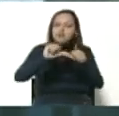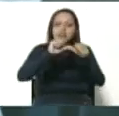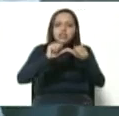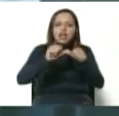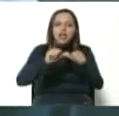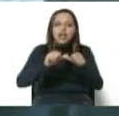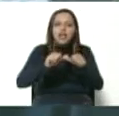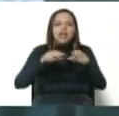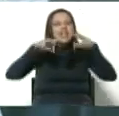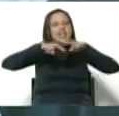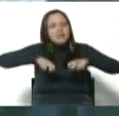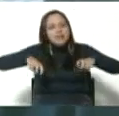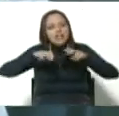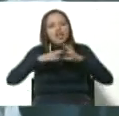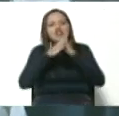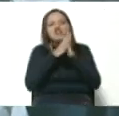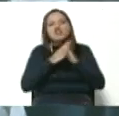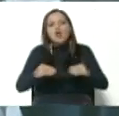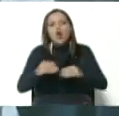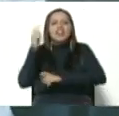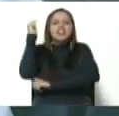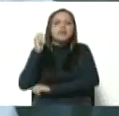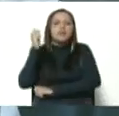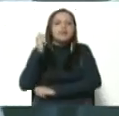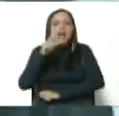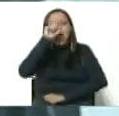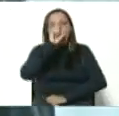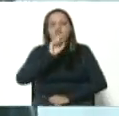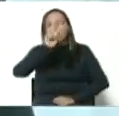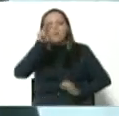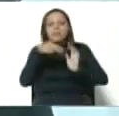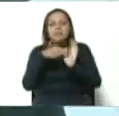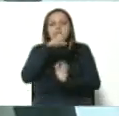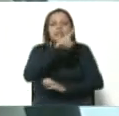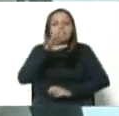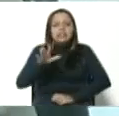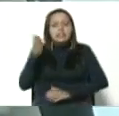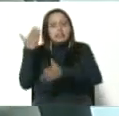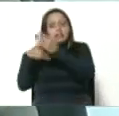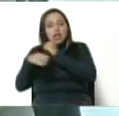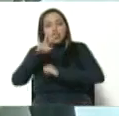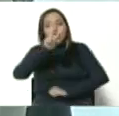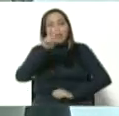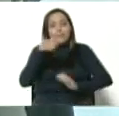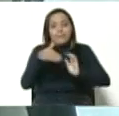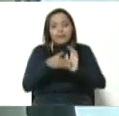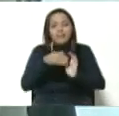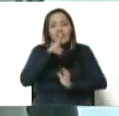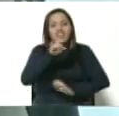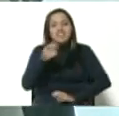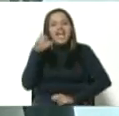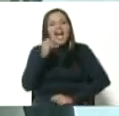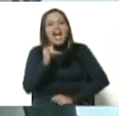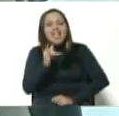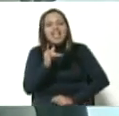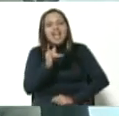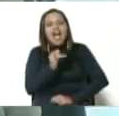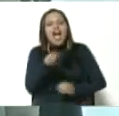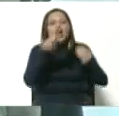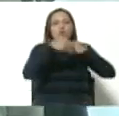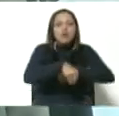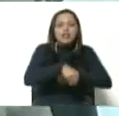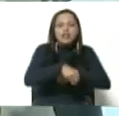en la averiguación de todos los diputados que en el periodo 2015-2020 fueron cómplices de los crímenes de lesa